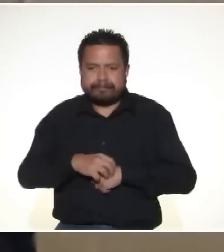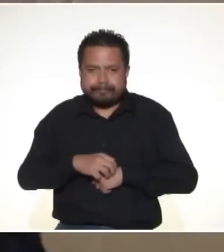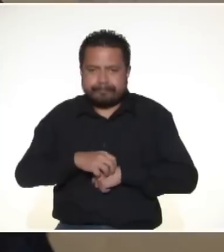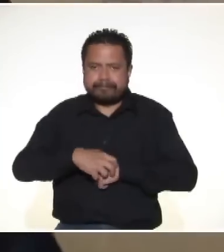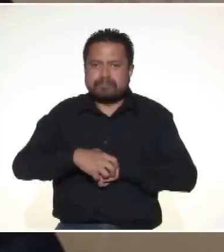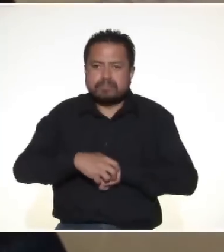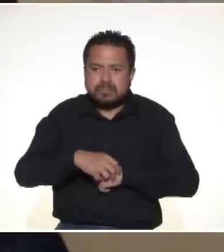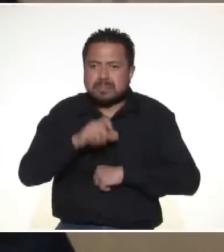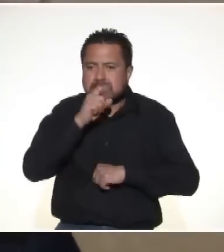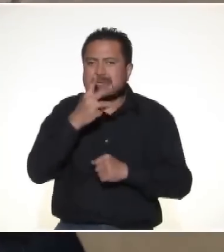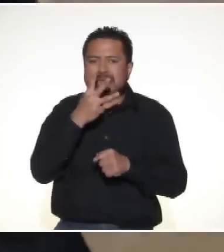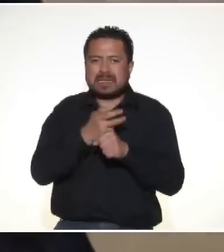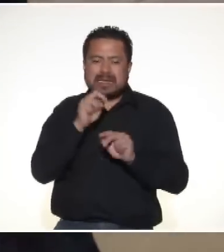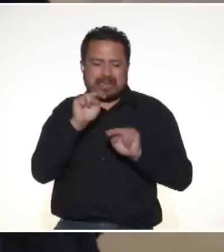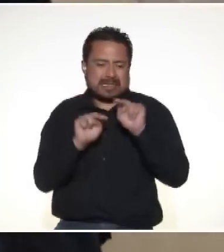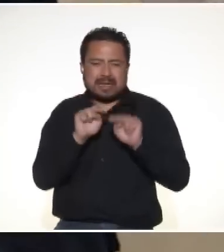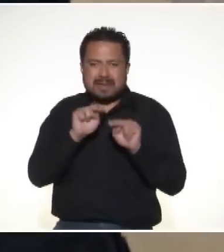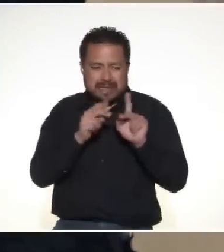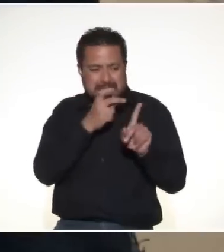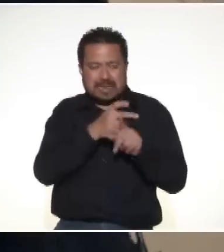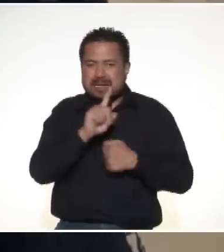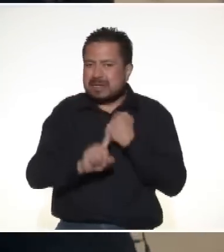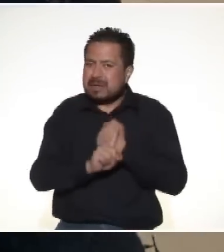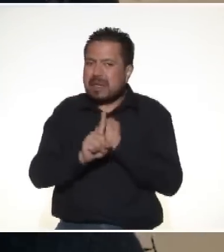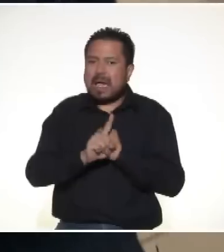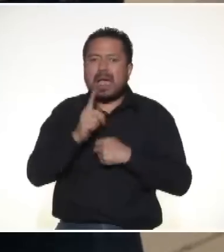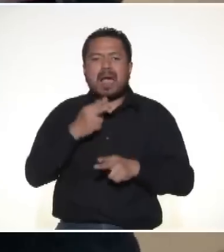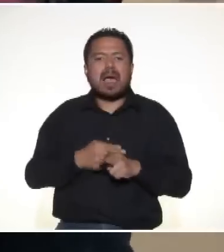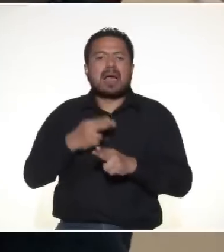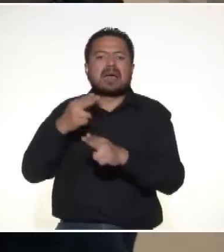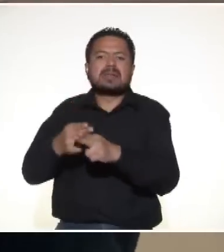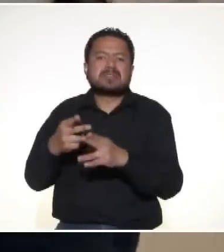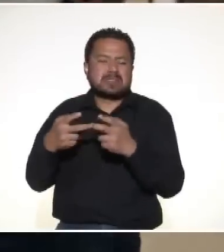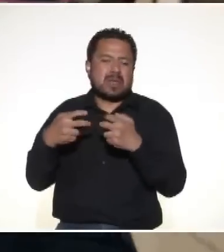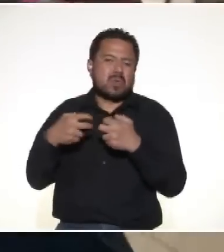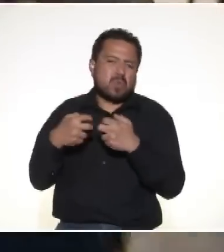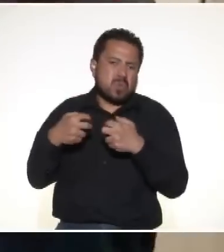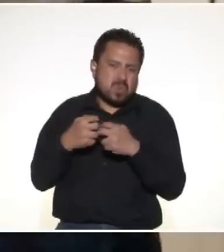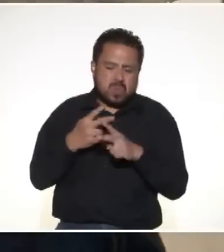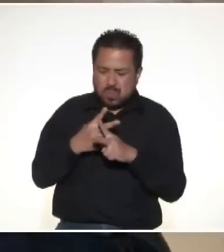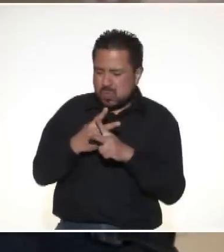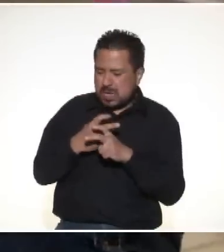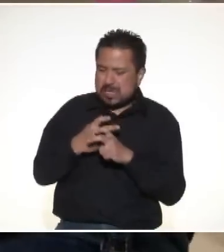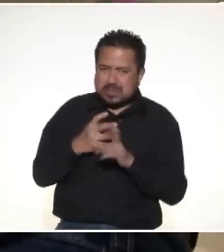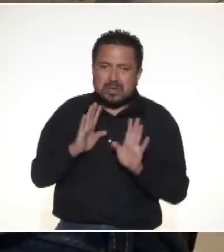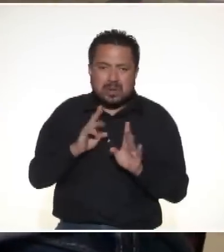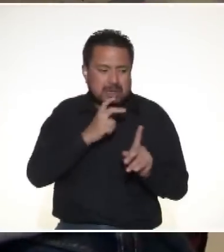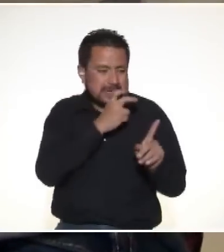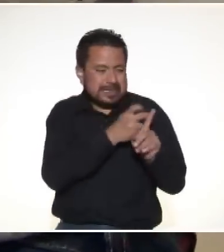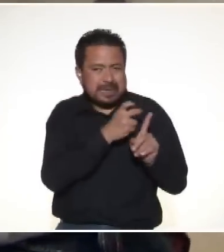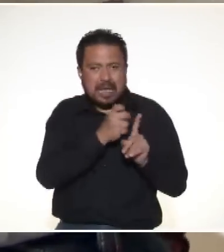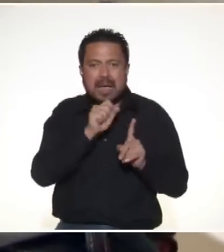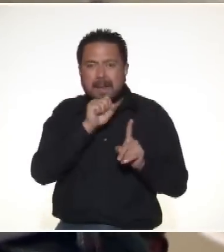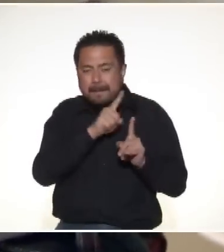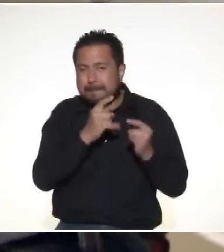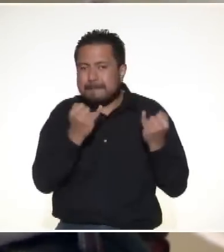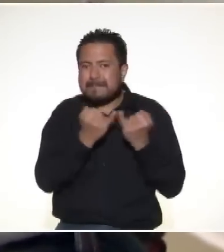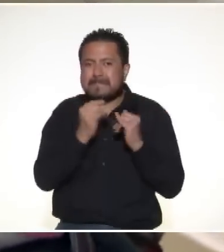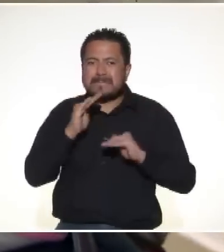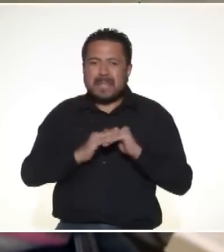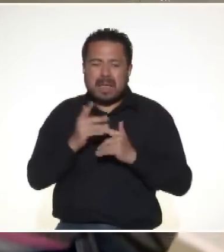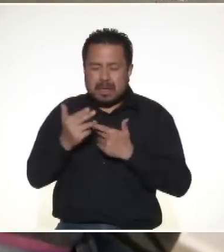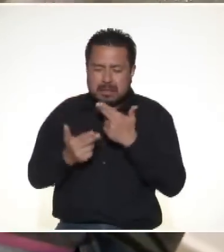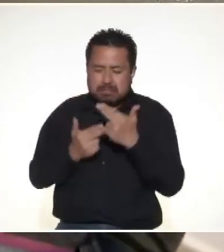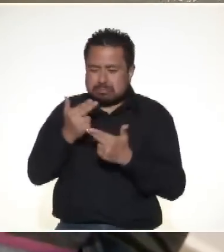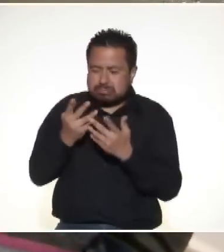las quemaduras de tercer grado, que estas afectan incluso hasta el músculo o hueso. Estas llegan incluso a verse